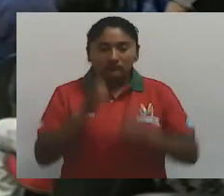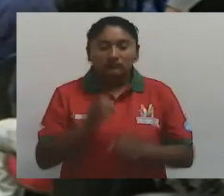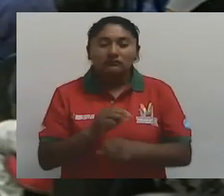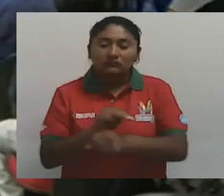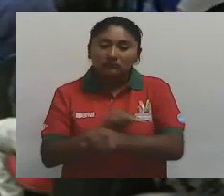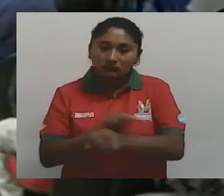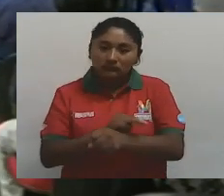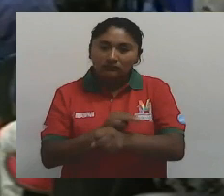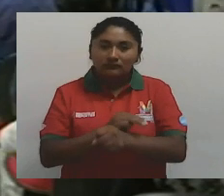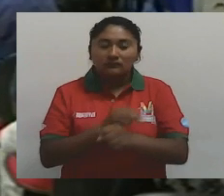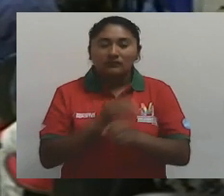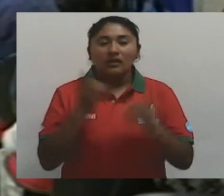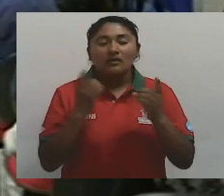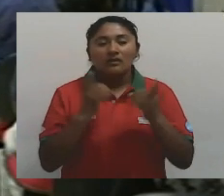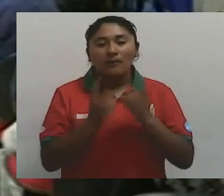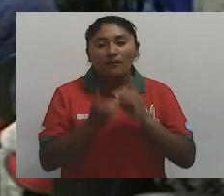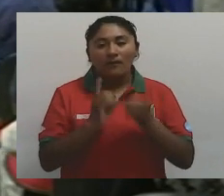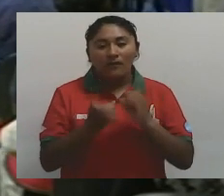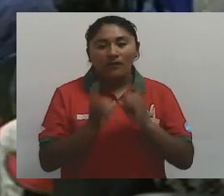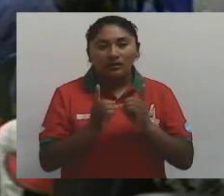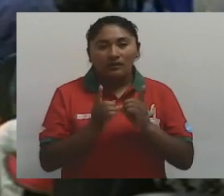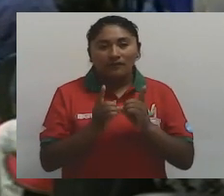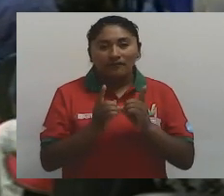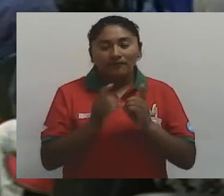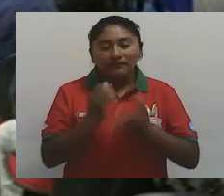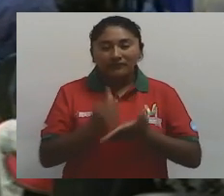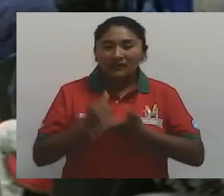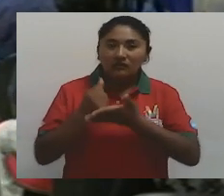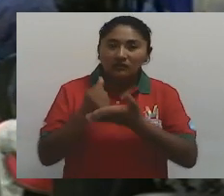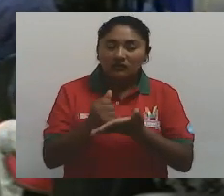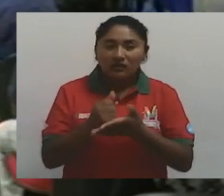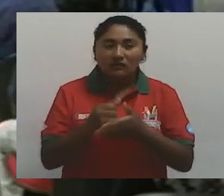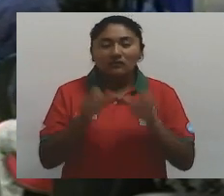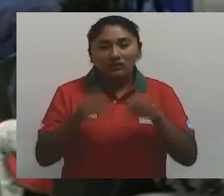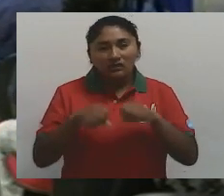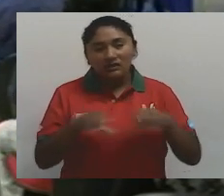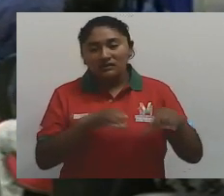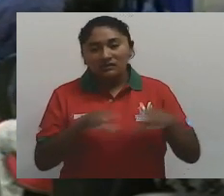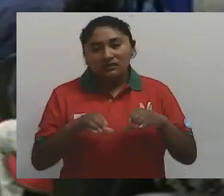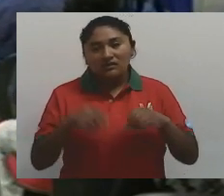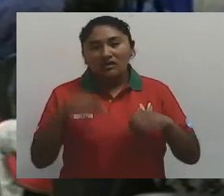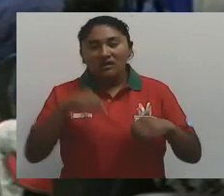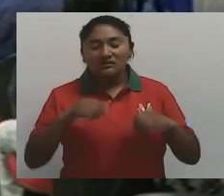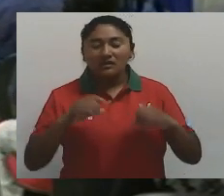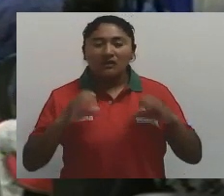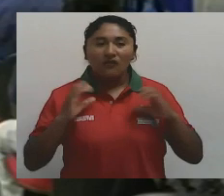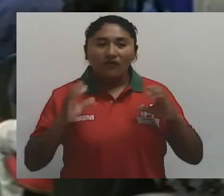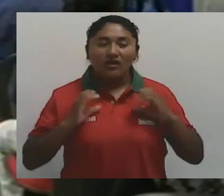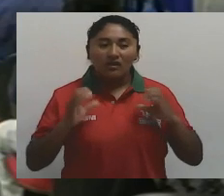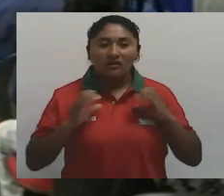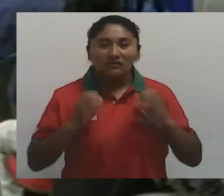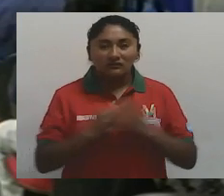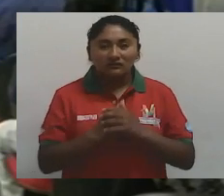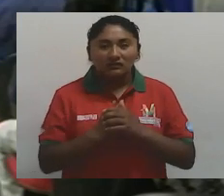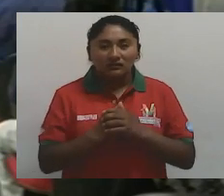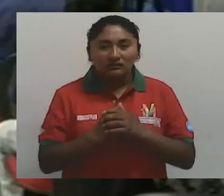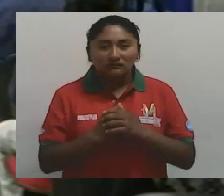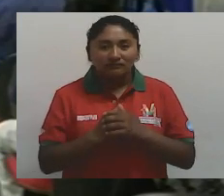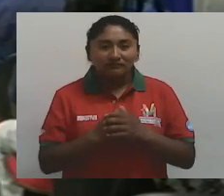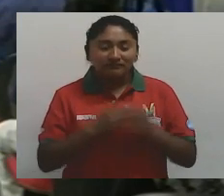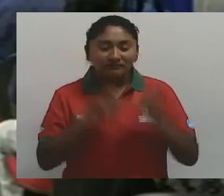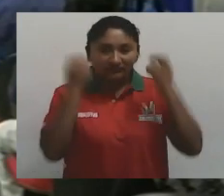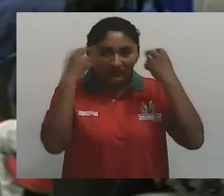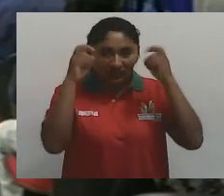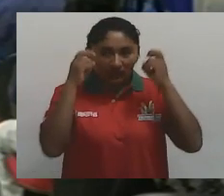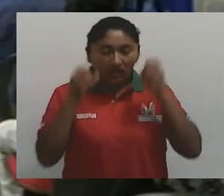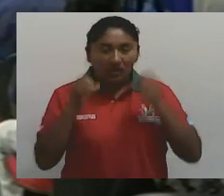posible llevar adelante esta conferencia de nociones sobre jueceo. Son más